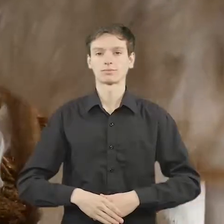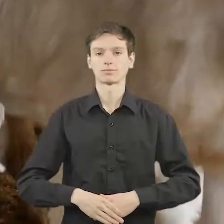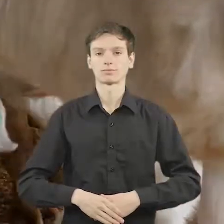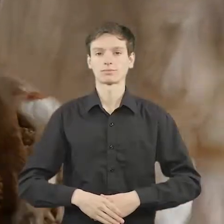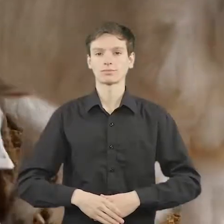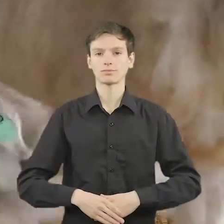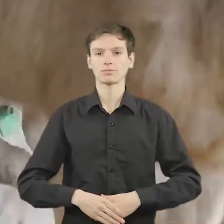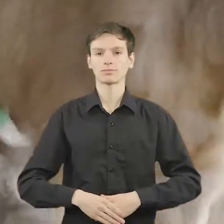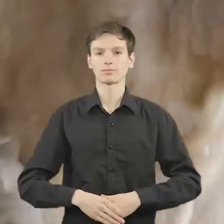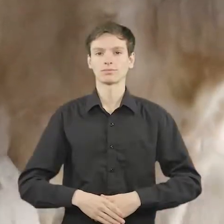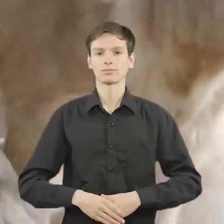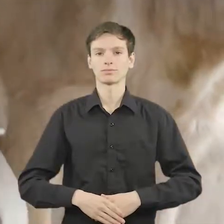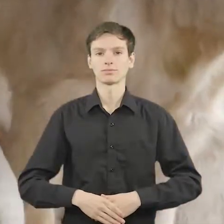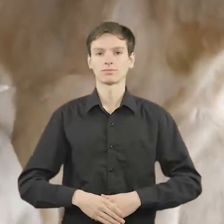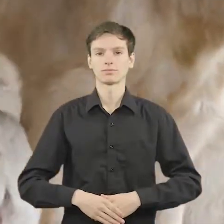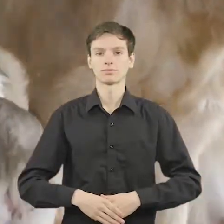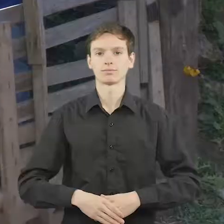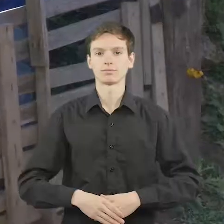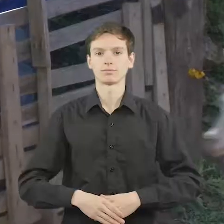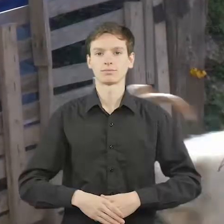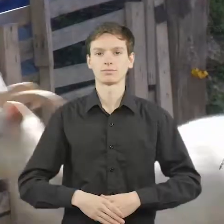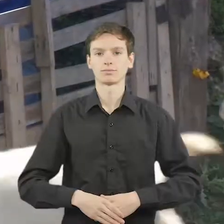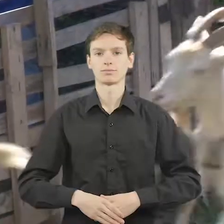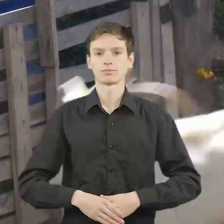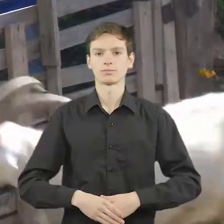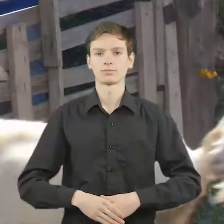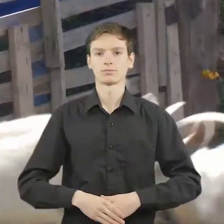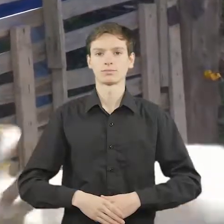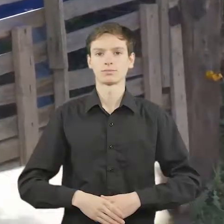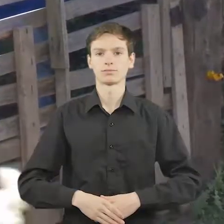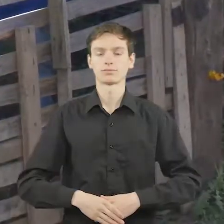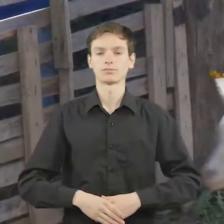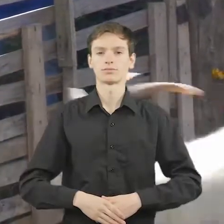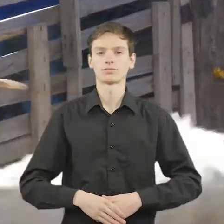leche. Martín y Luis observan a las cabras salir corriendo del corral.